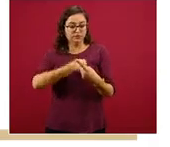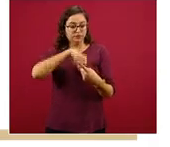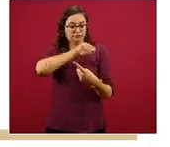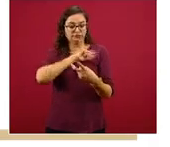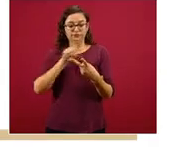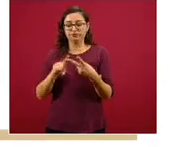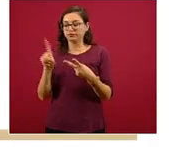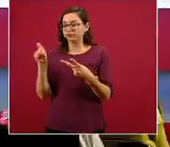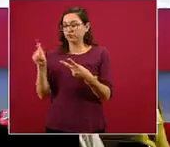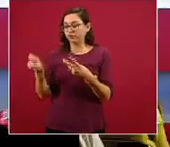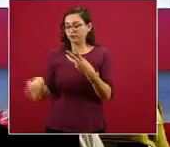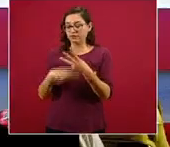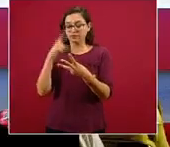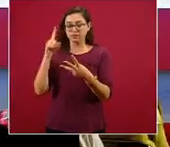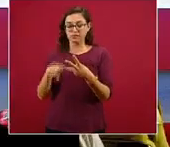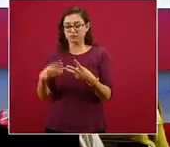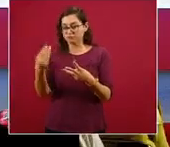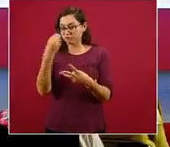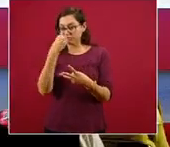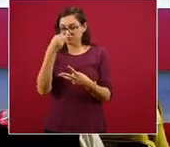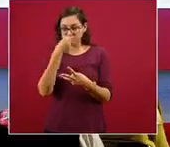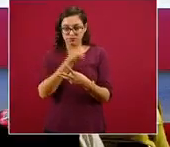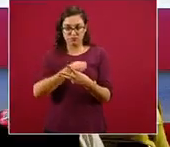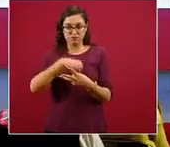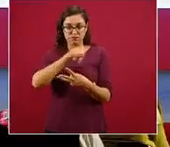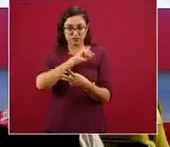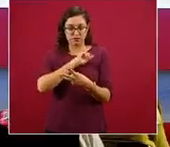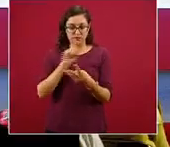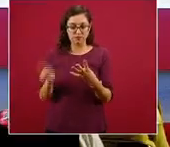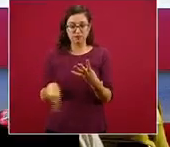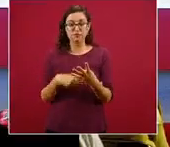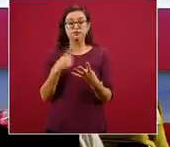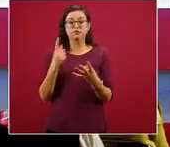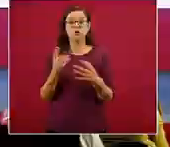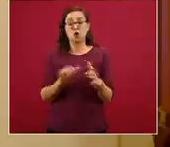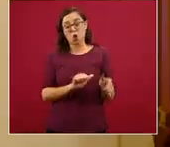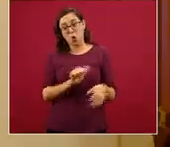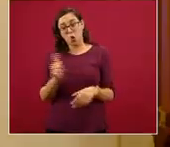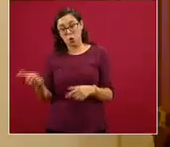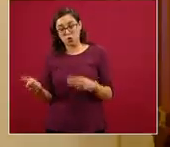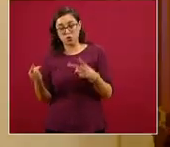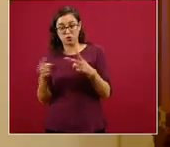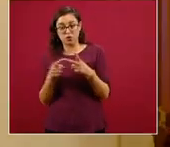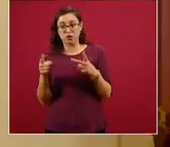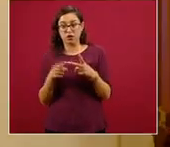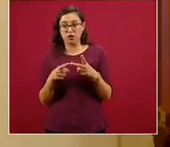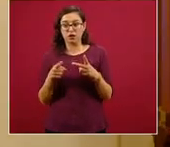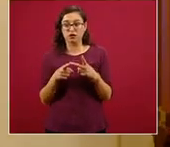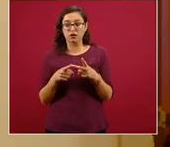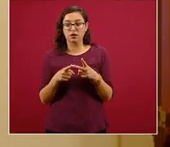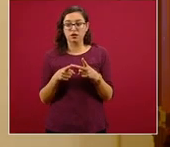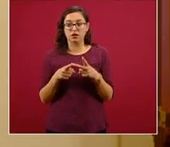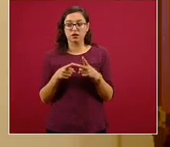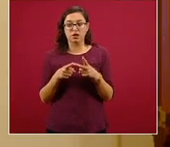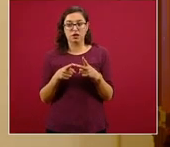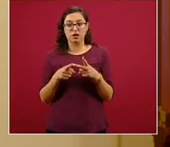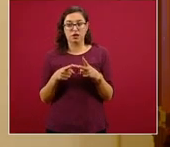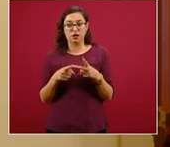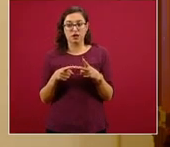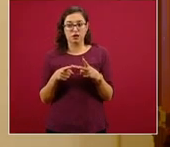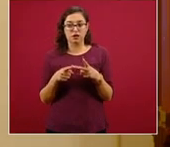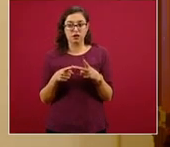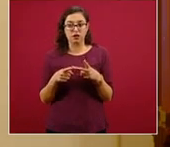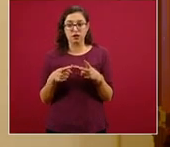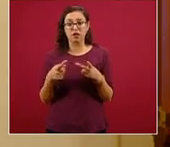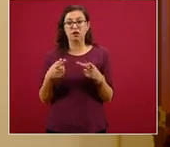y alimentación saludable. Y por otro lado, en el programa especial del Sistema Agroalimentario y Nutricional, que está en proceso